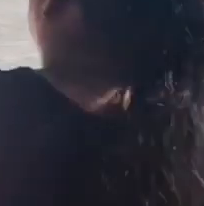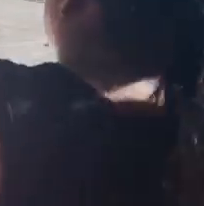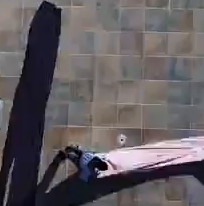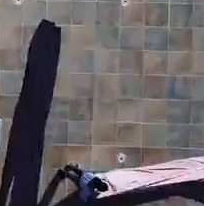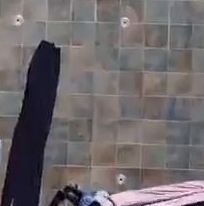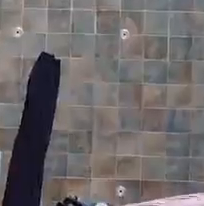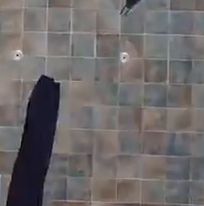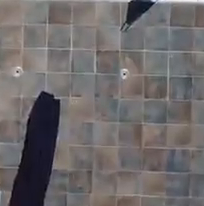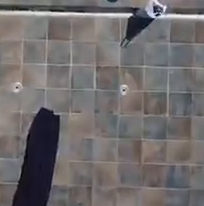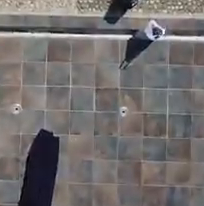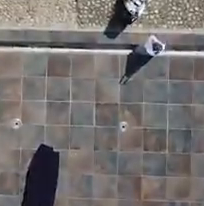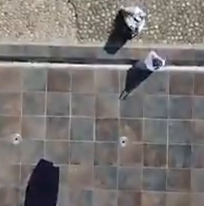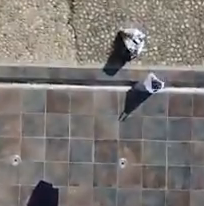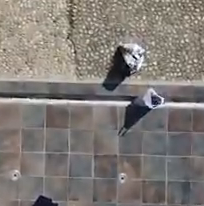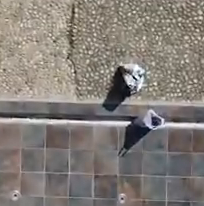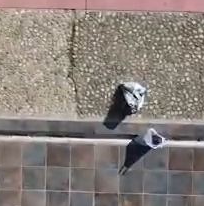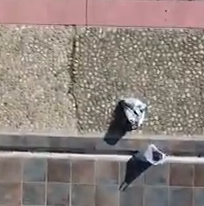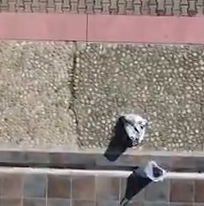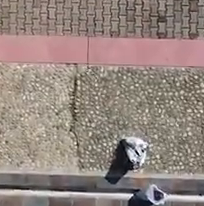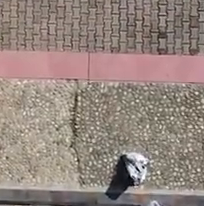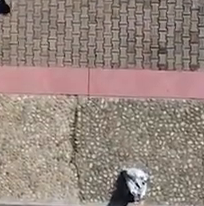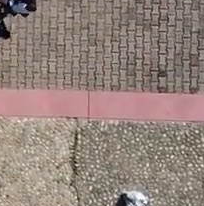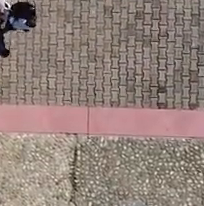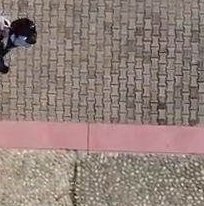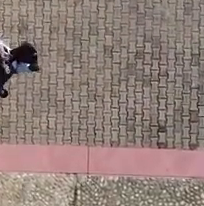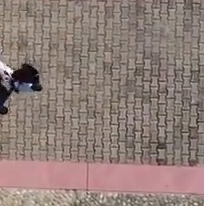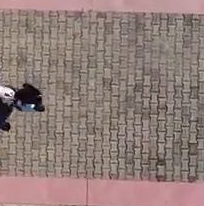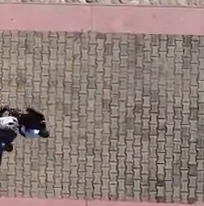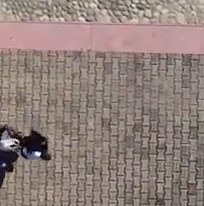cortinas, manteles o cualquier otra prenda.